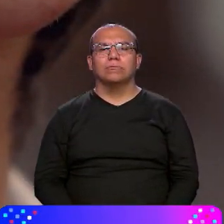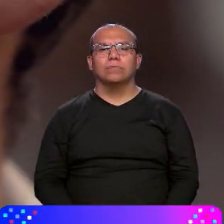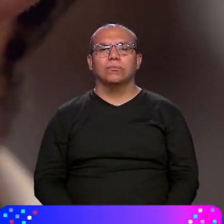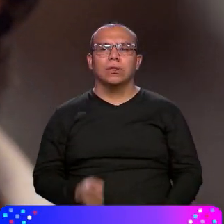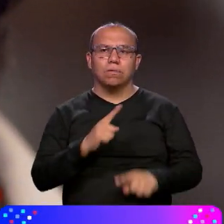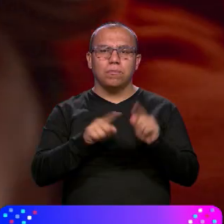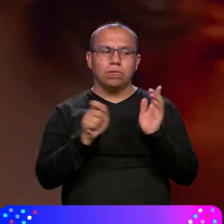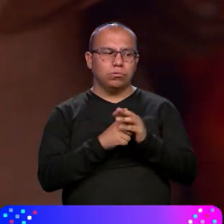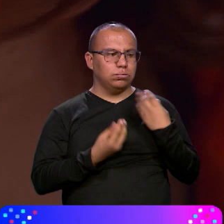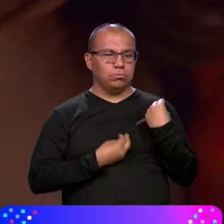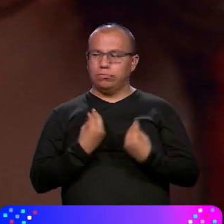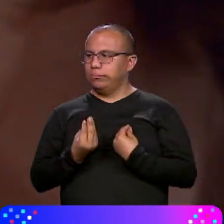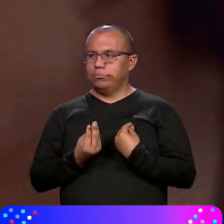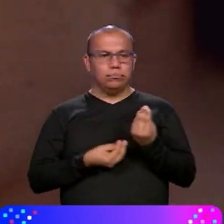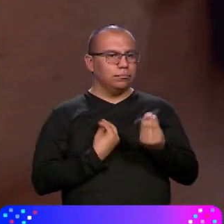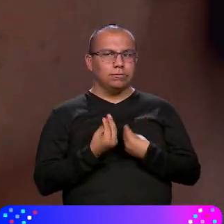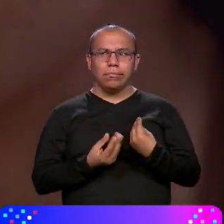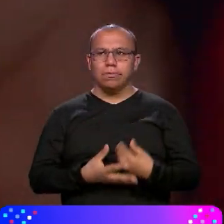¿Pero entonces qué hago?